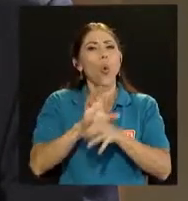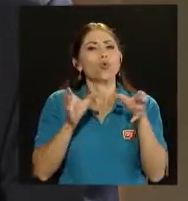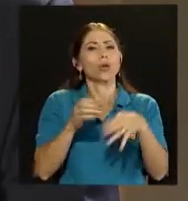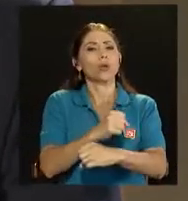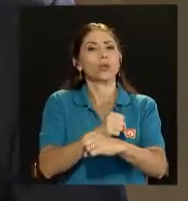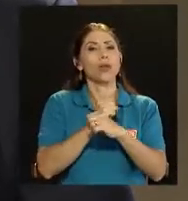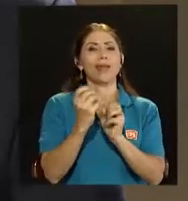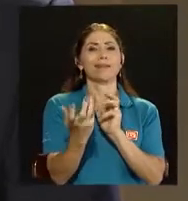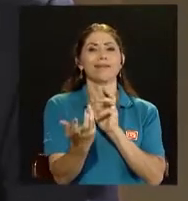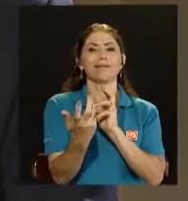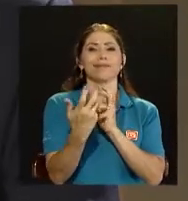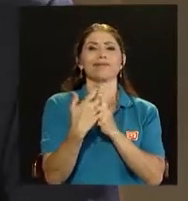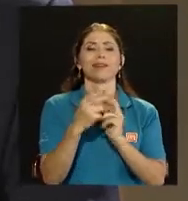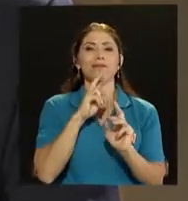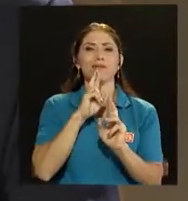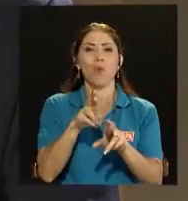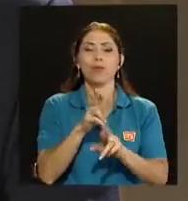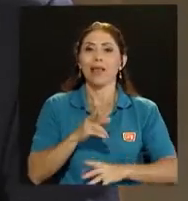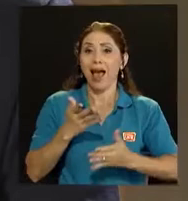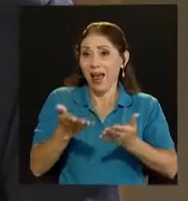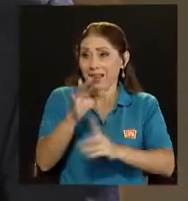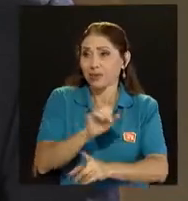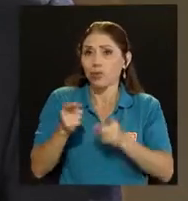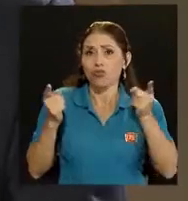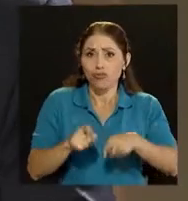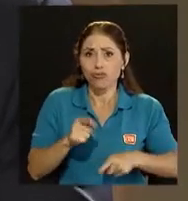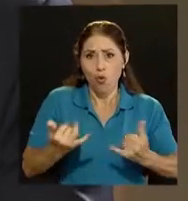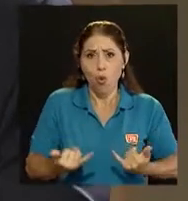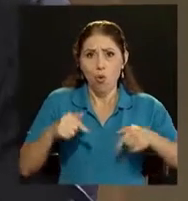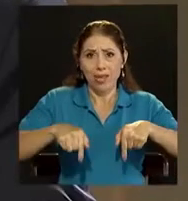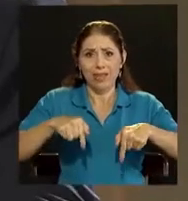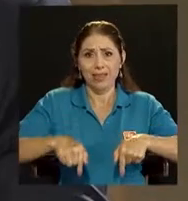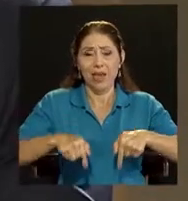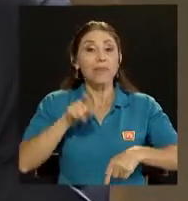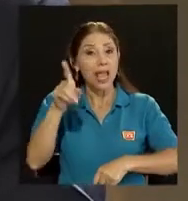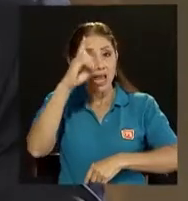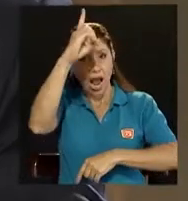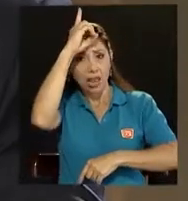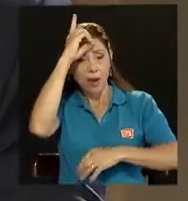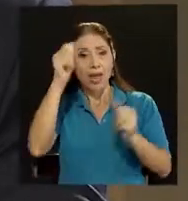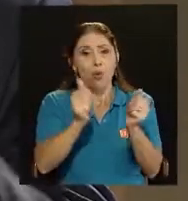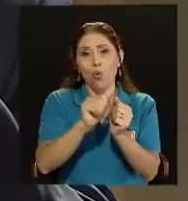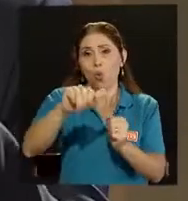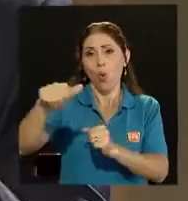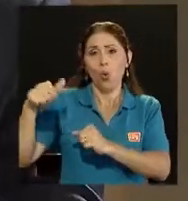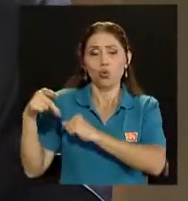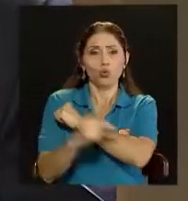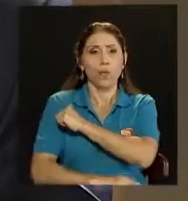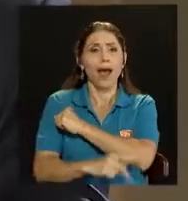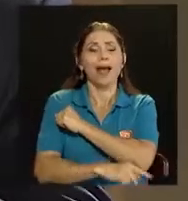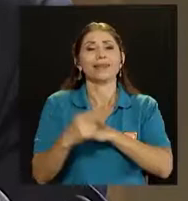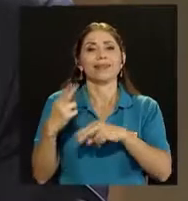en día, y por eso en Alemania abogamos junto con otros países del